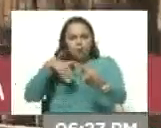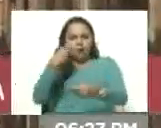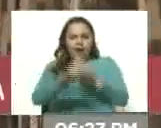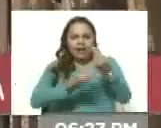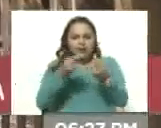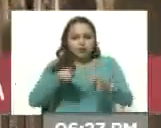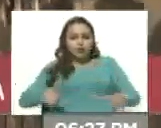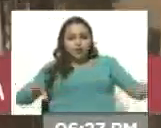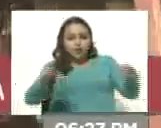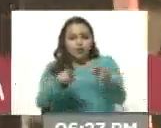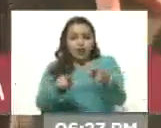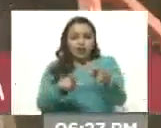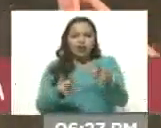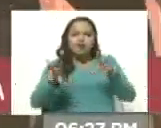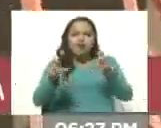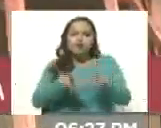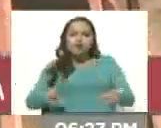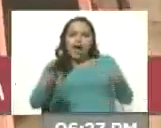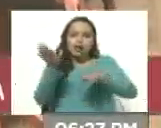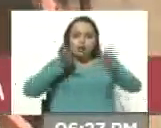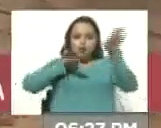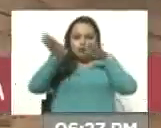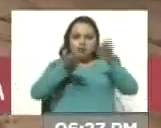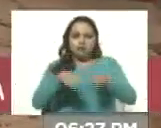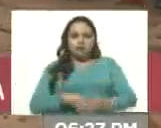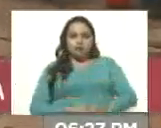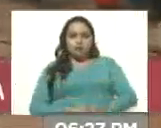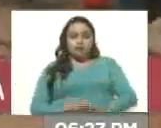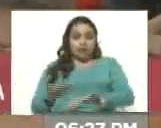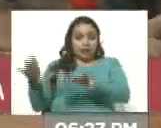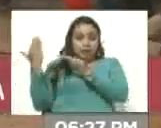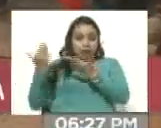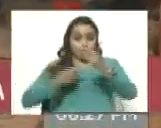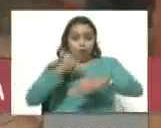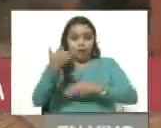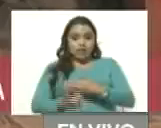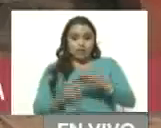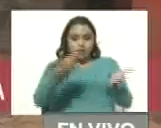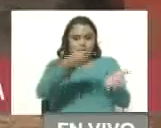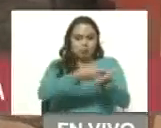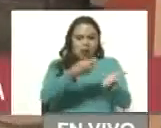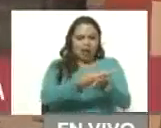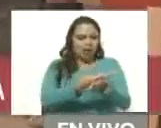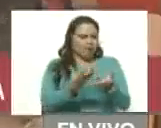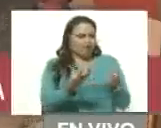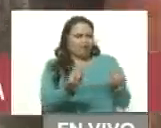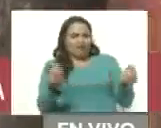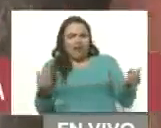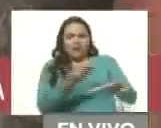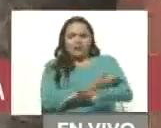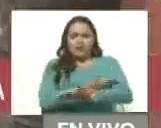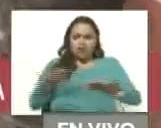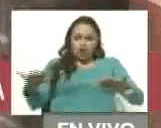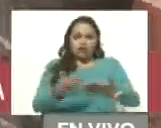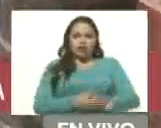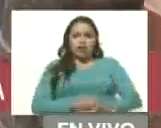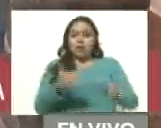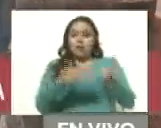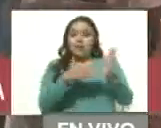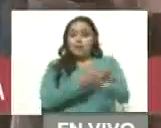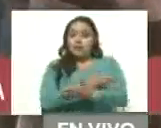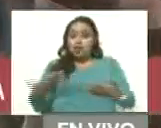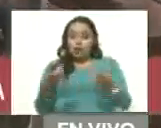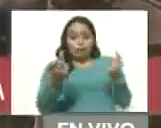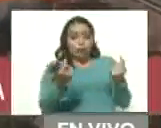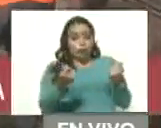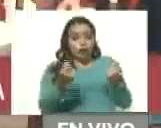este lugar en un atractivo turístico de hecho este proyecto que está valorado en varios millones miles de millones de bolívares